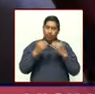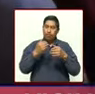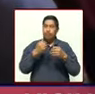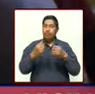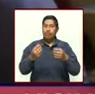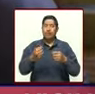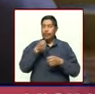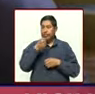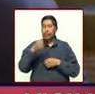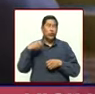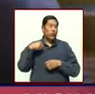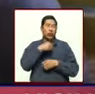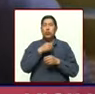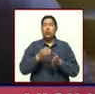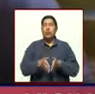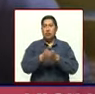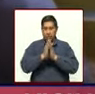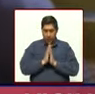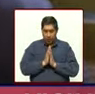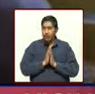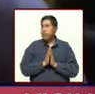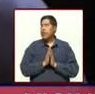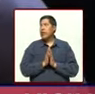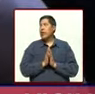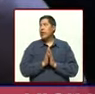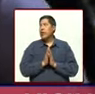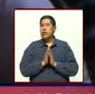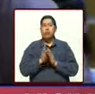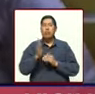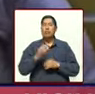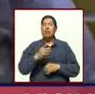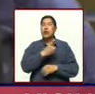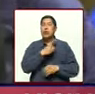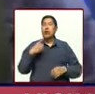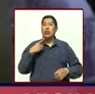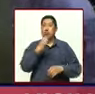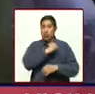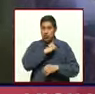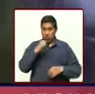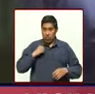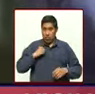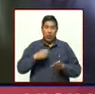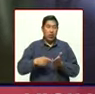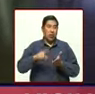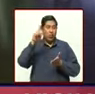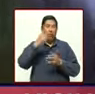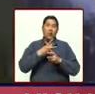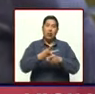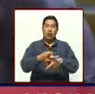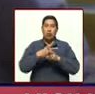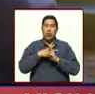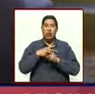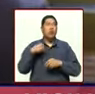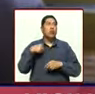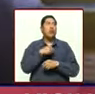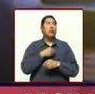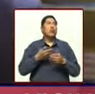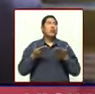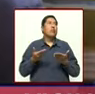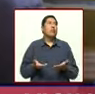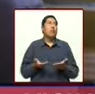entrevista. Lo que nosotros estamos pidiendo es que la Asamblea apruebe los préstamos, ¿no? Porque estamos aquí